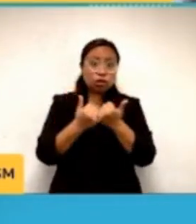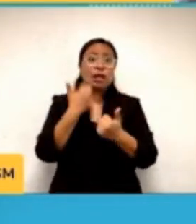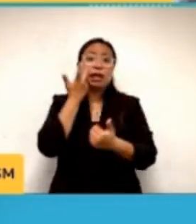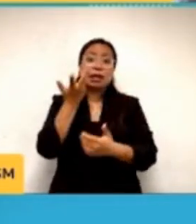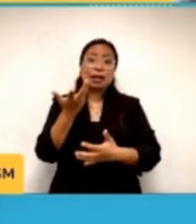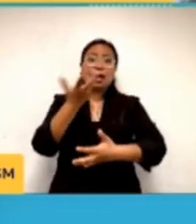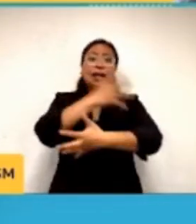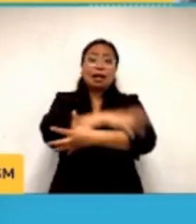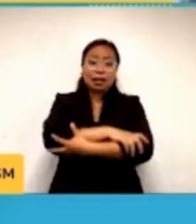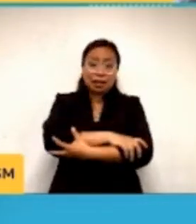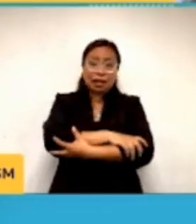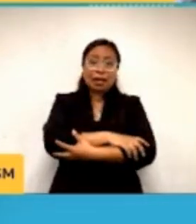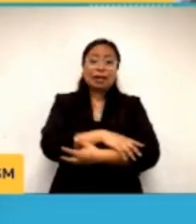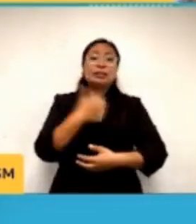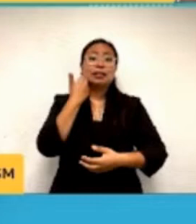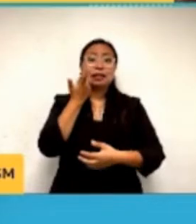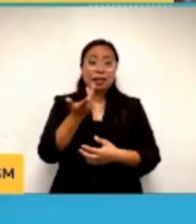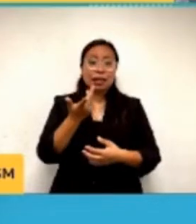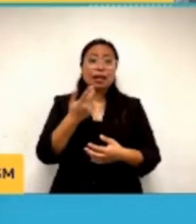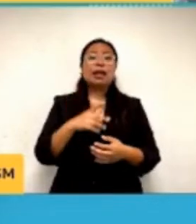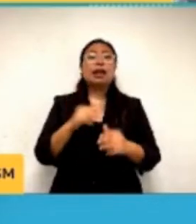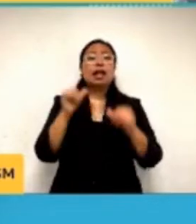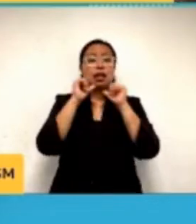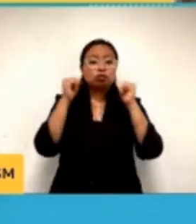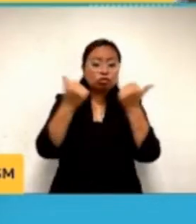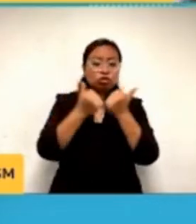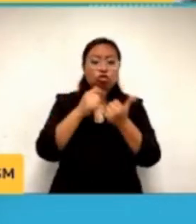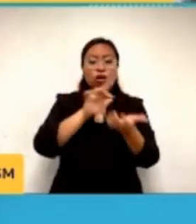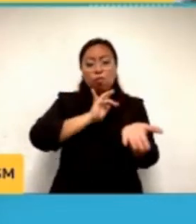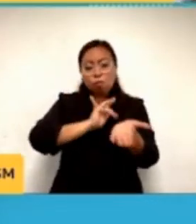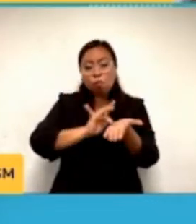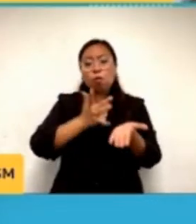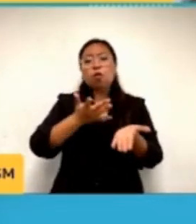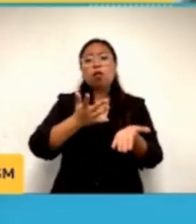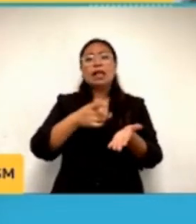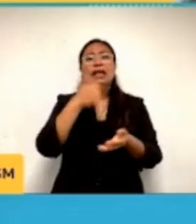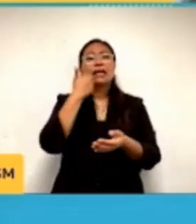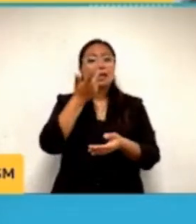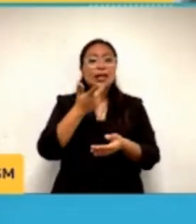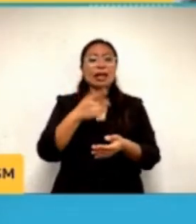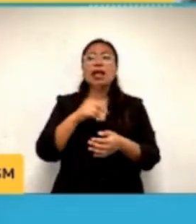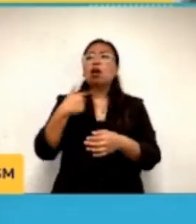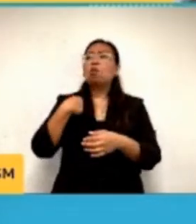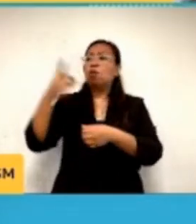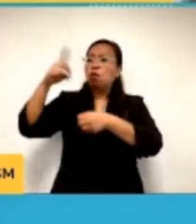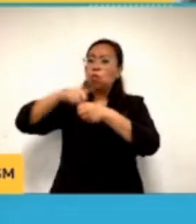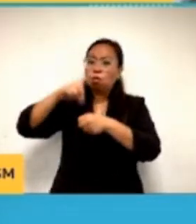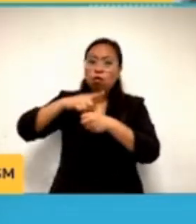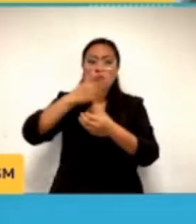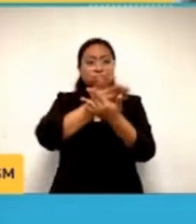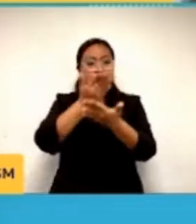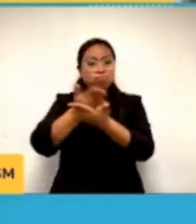alianza con una organización que te apoye? ¿Quieres levantar fondos? ¿Qué quieres hacer?